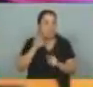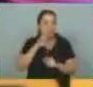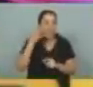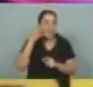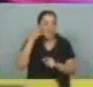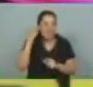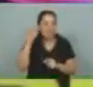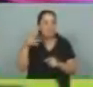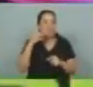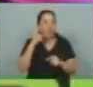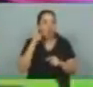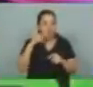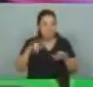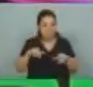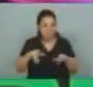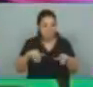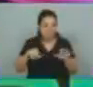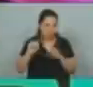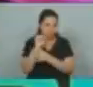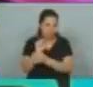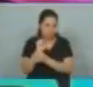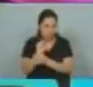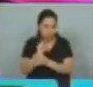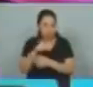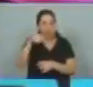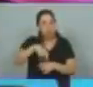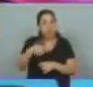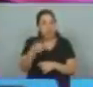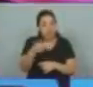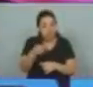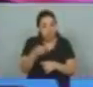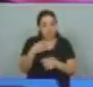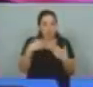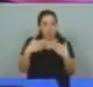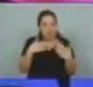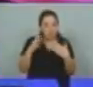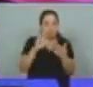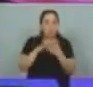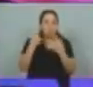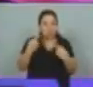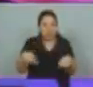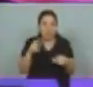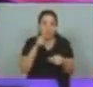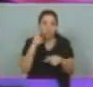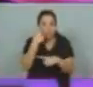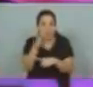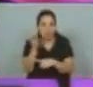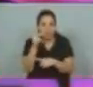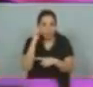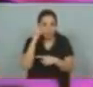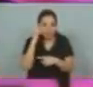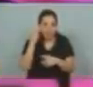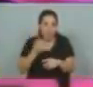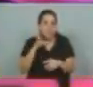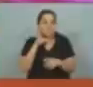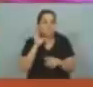por la música, tanto la visita como la anfitriona dejaron en claro que algún pajarito les chifla y a pesar de estar en la tierra, estas dos